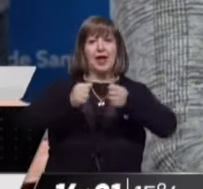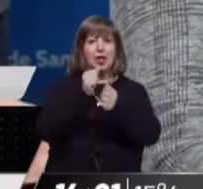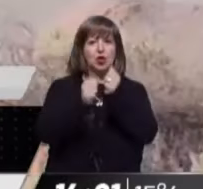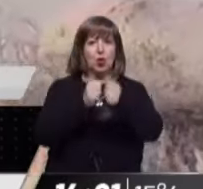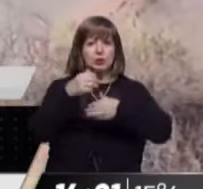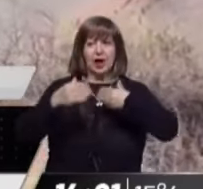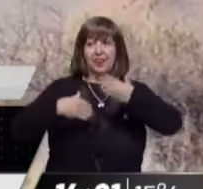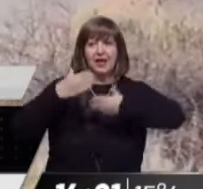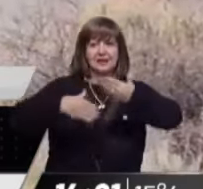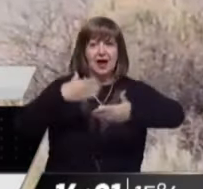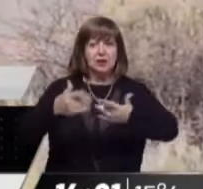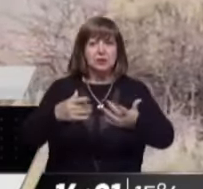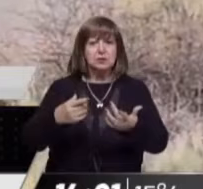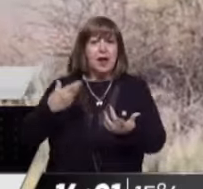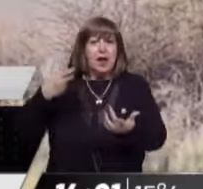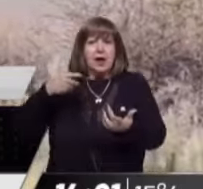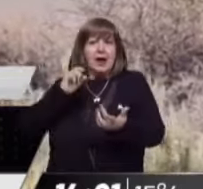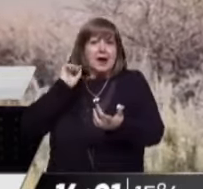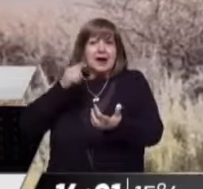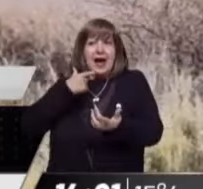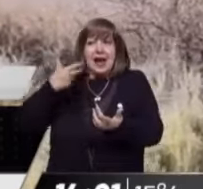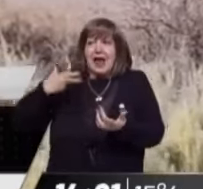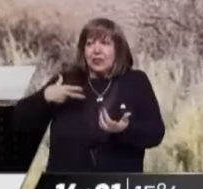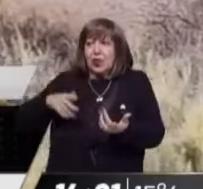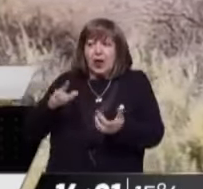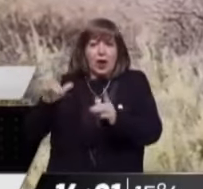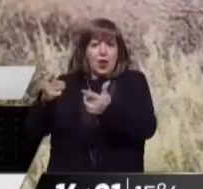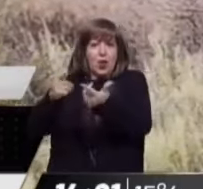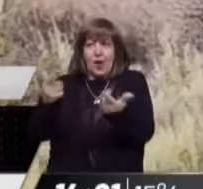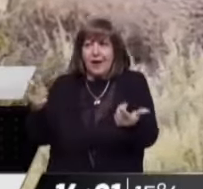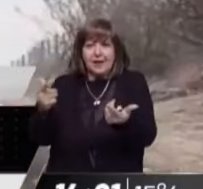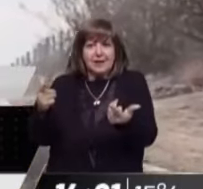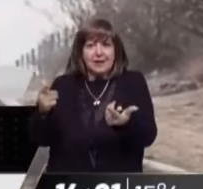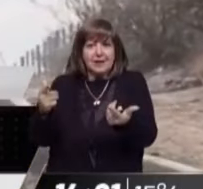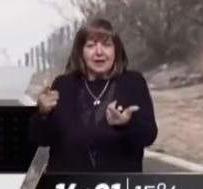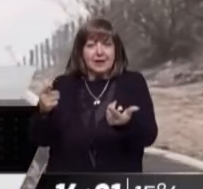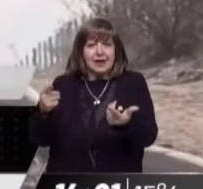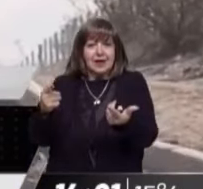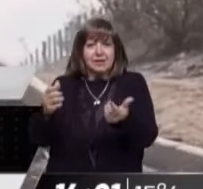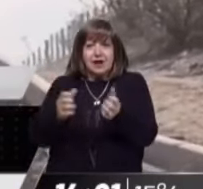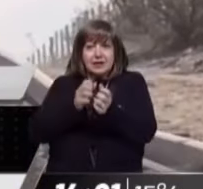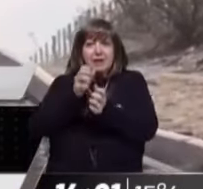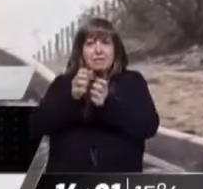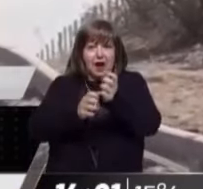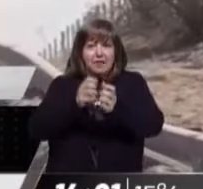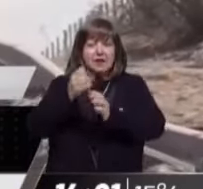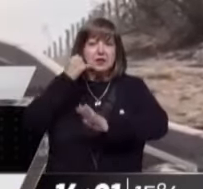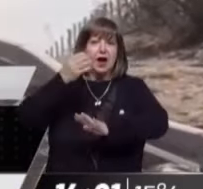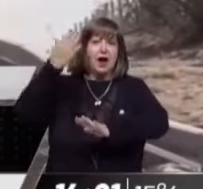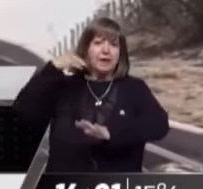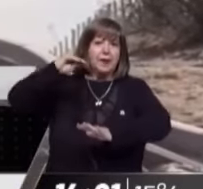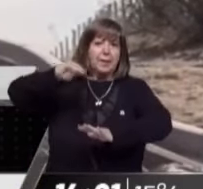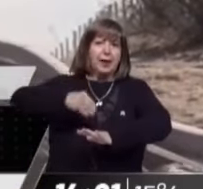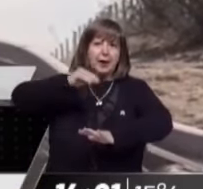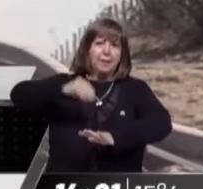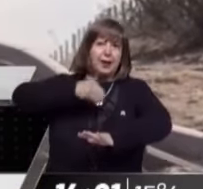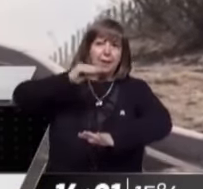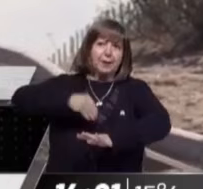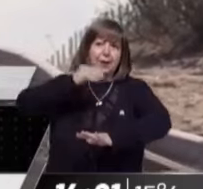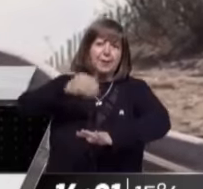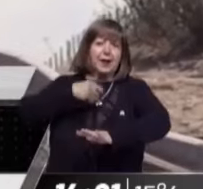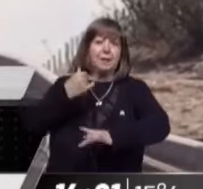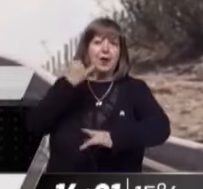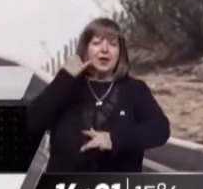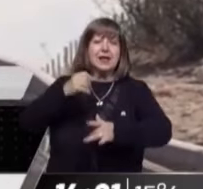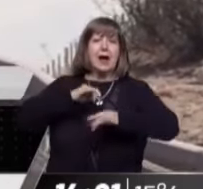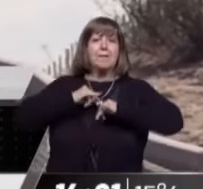industria si no tenemos gas natural, que ya perdimos mucha capacidad industrial con la famosa promoción industrial. Sí. Está todo